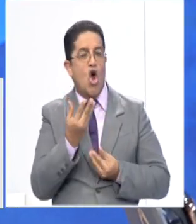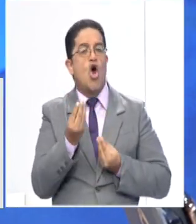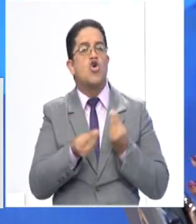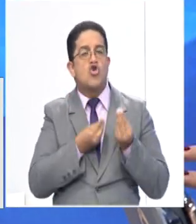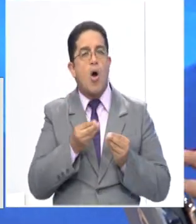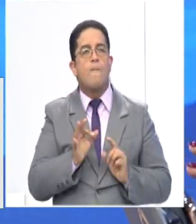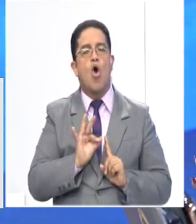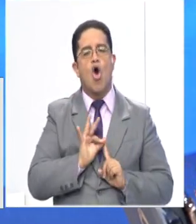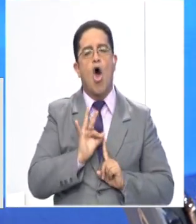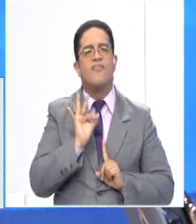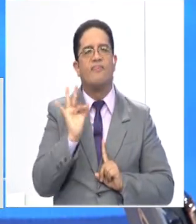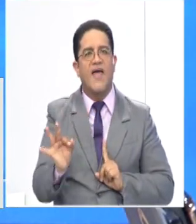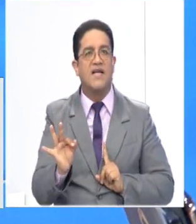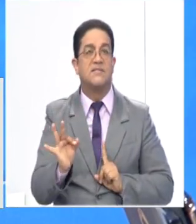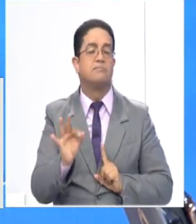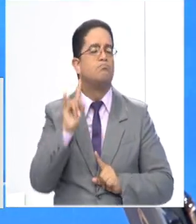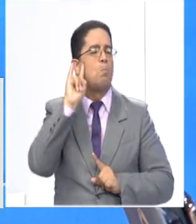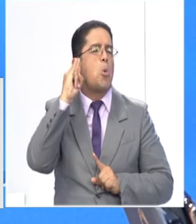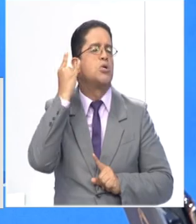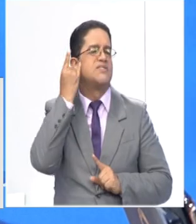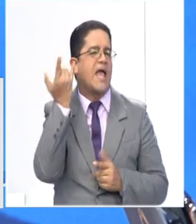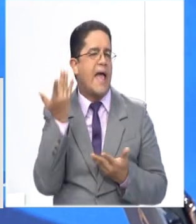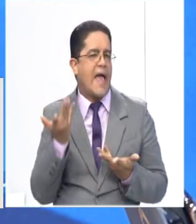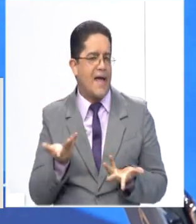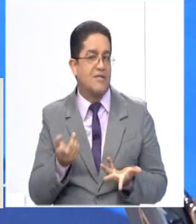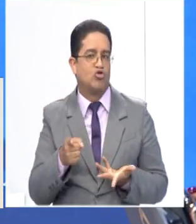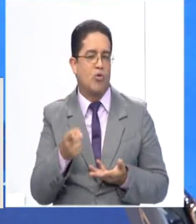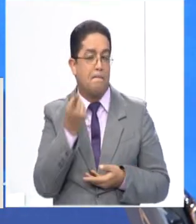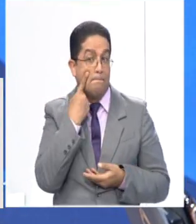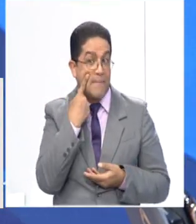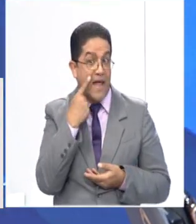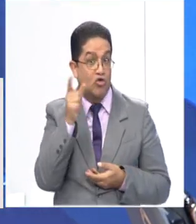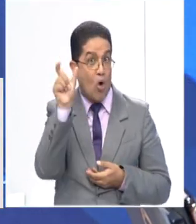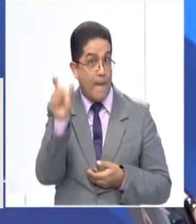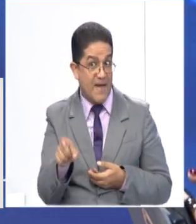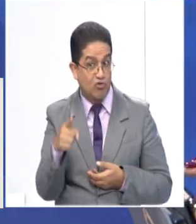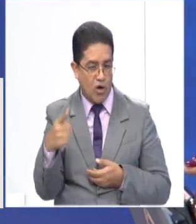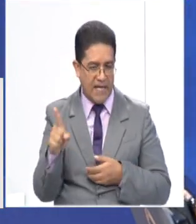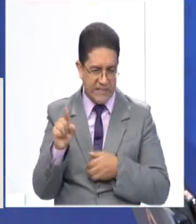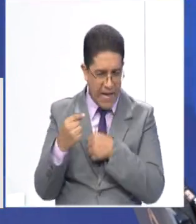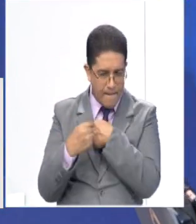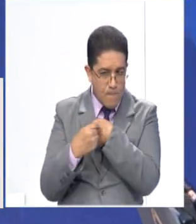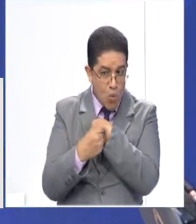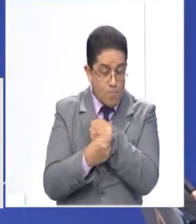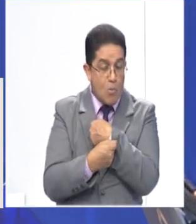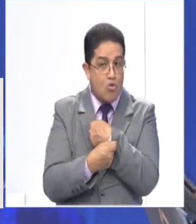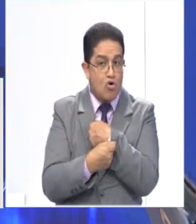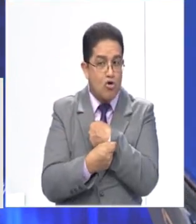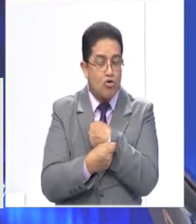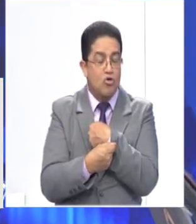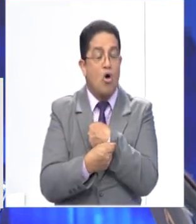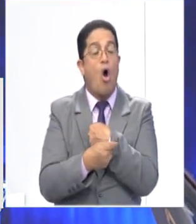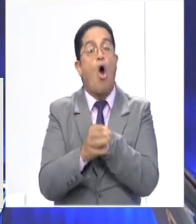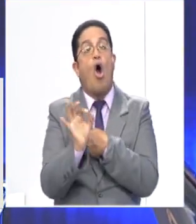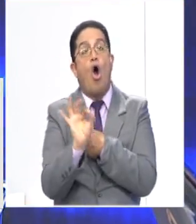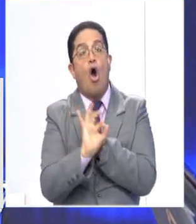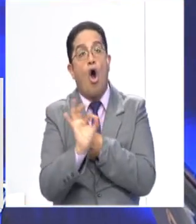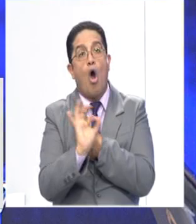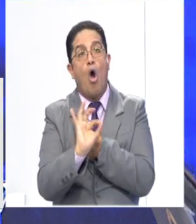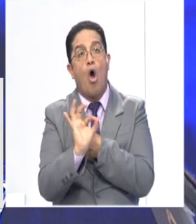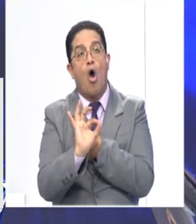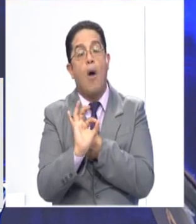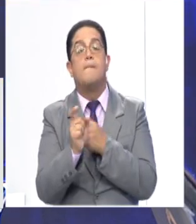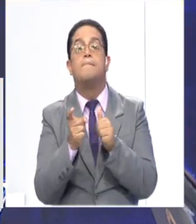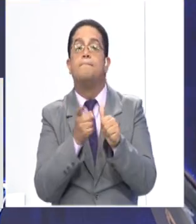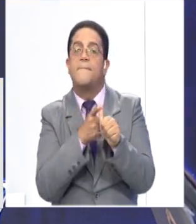esta enfermedad, por si estamos viendo a una persona que tiene estas manifestaciones clínicas, o primero